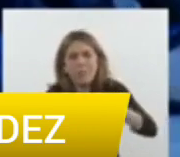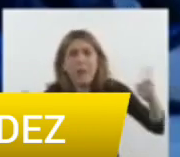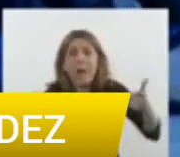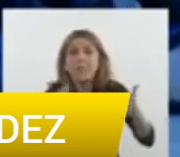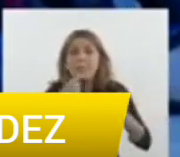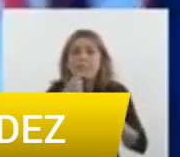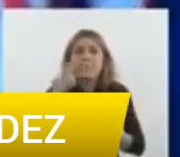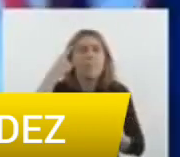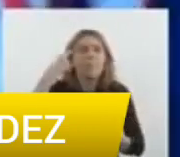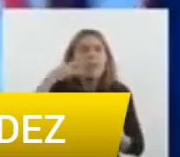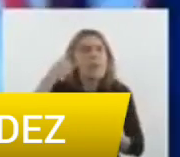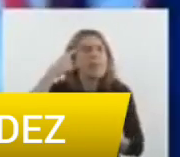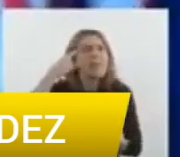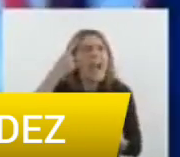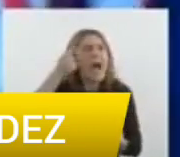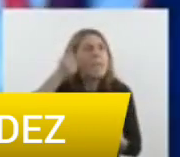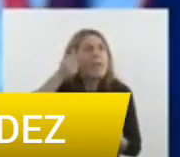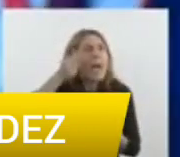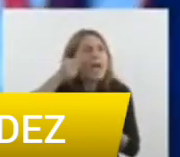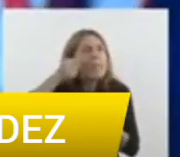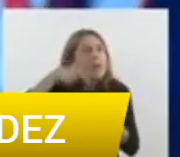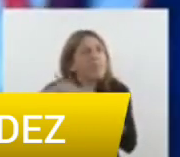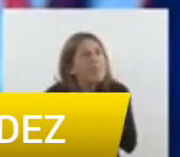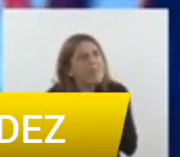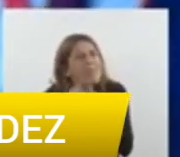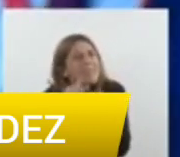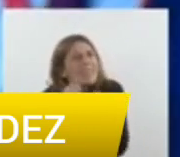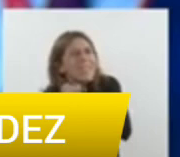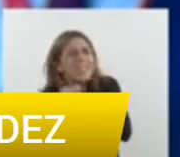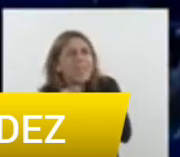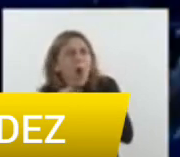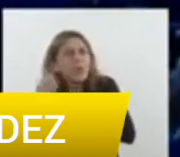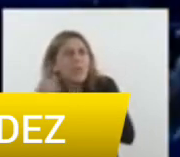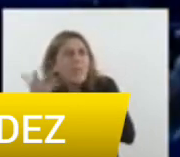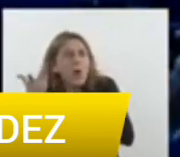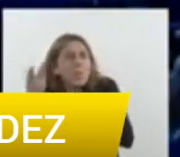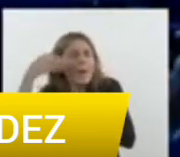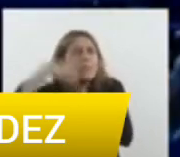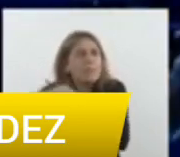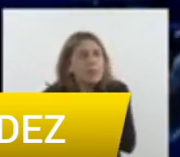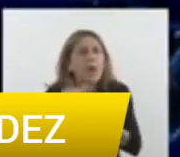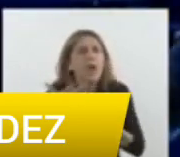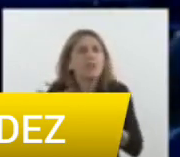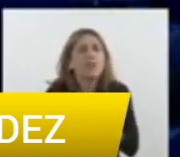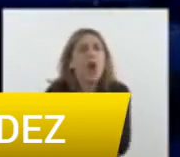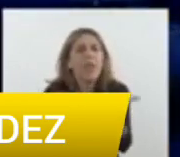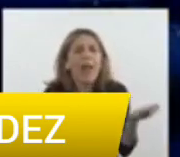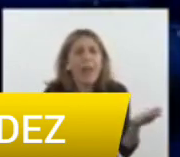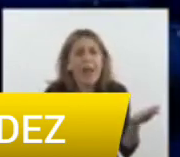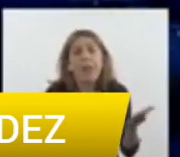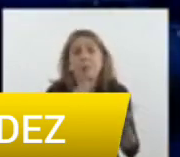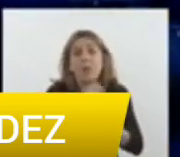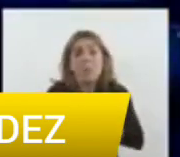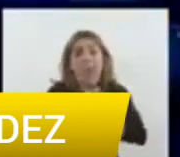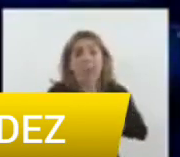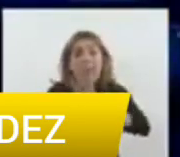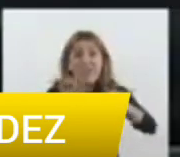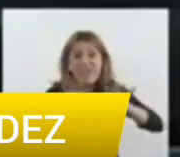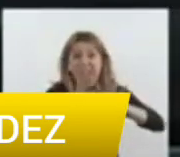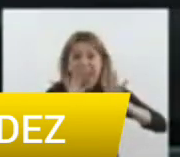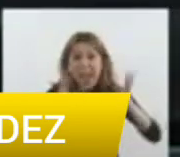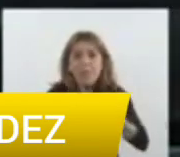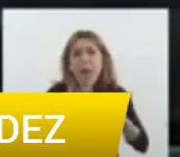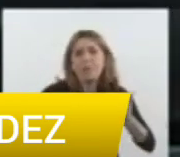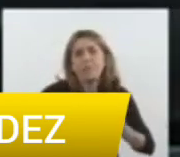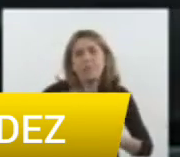tiene que ser un capitalismo que no olvide el concepto de solidaridad. Porque si algo nos enseñó la pandemia, es que